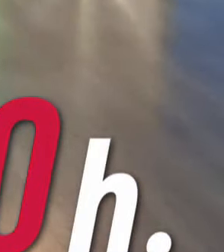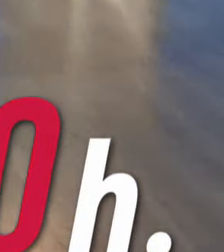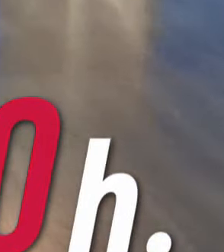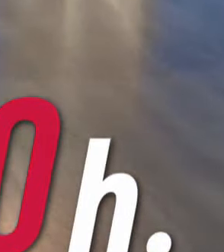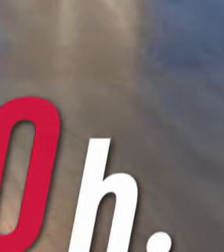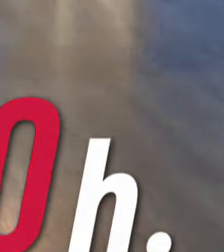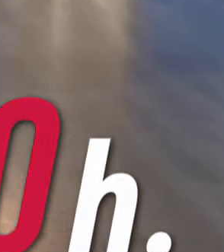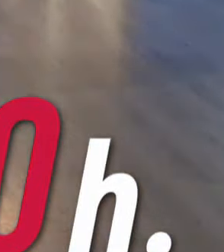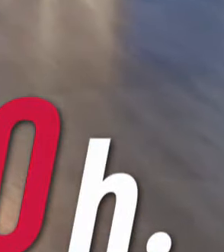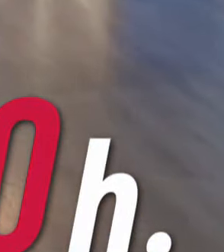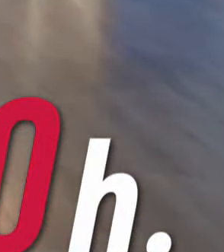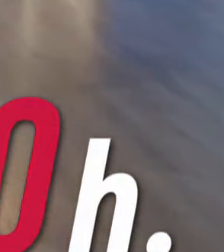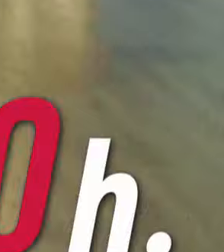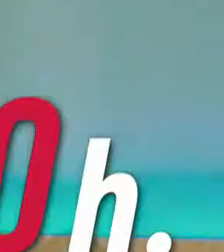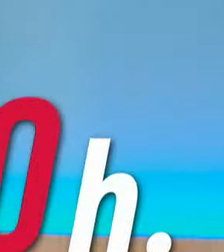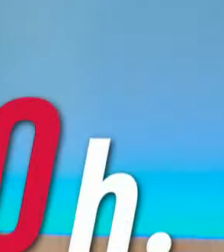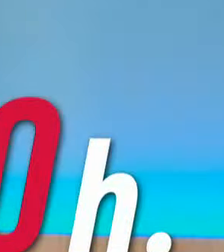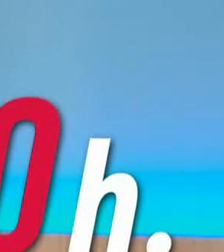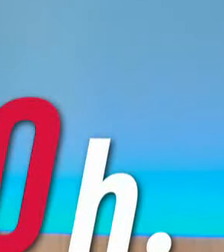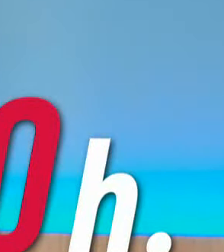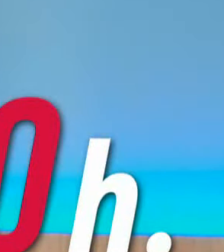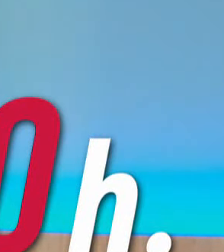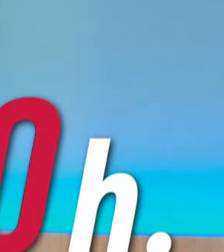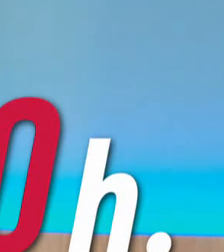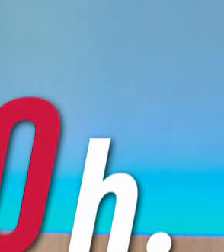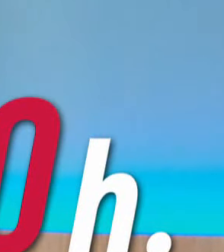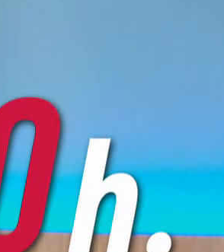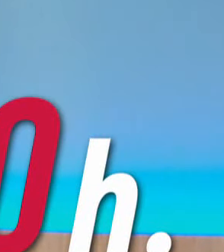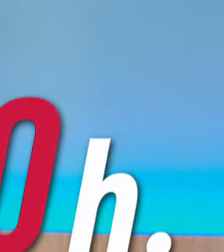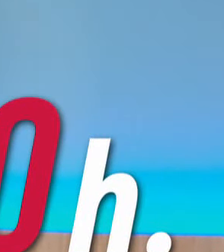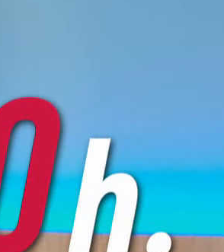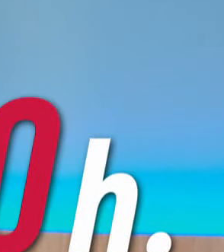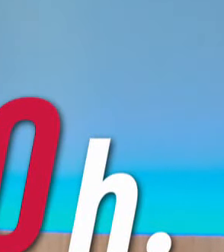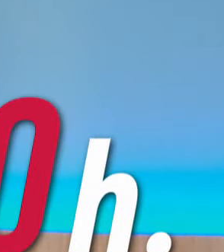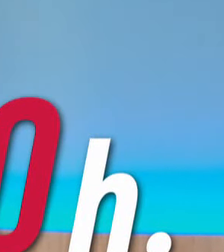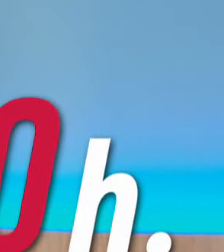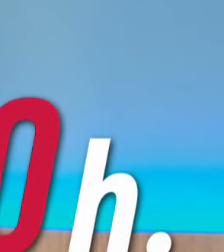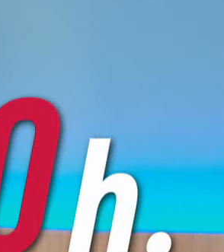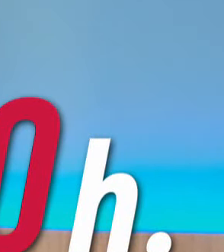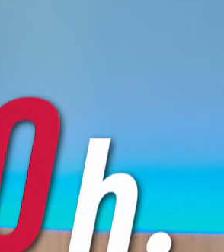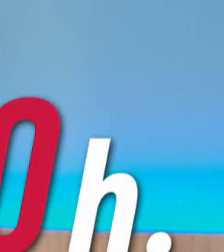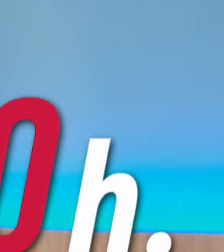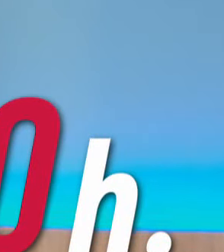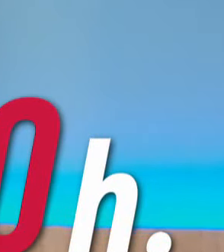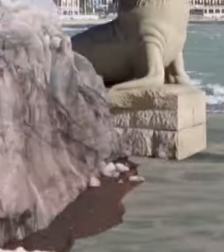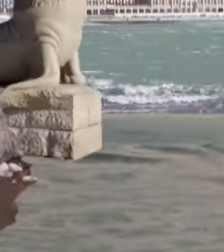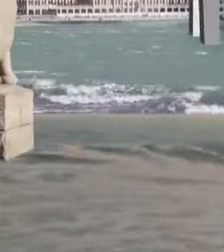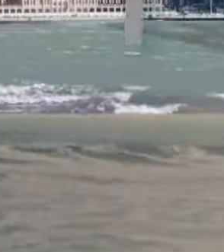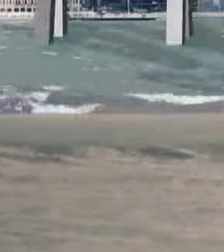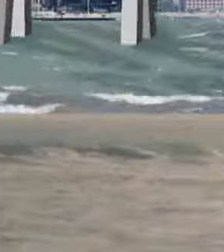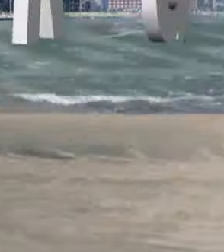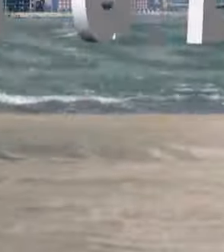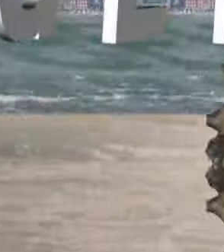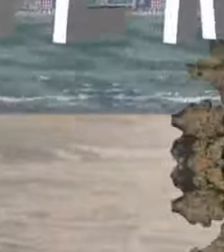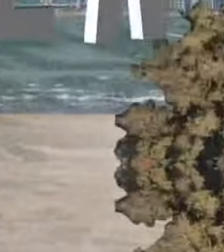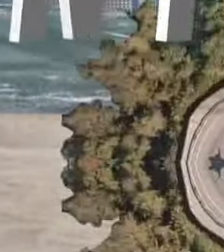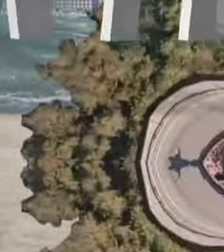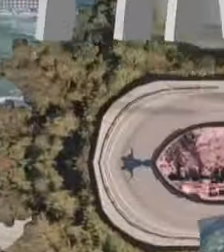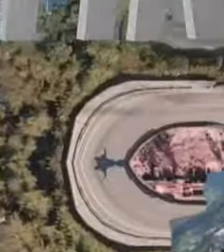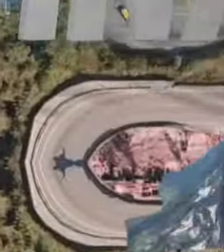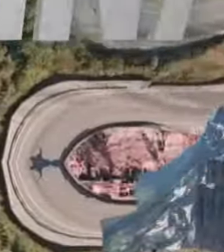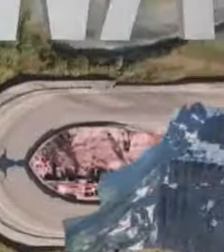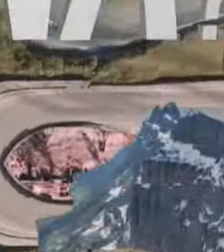Los primeros campeones aquí en Quién Sabe Más de Argentina. Nuestros primeros campeones, 200.000 pesos en horas de compra. Quién Sabe Más de